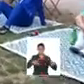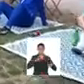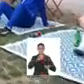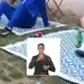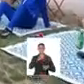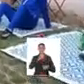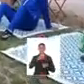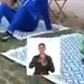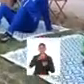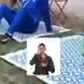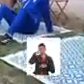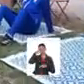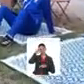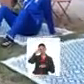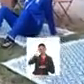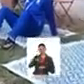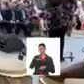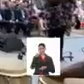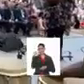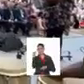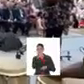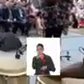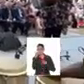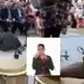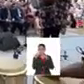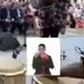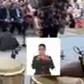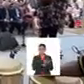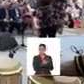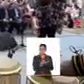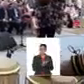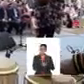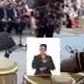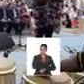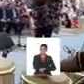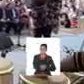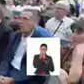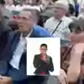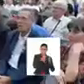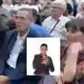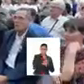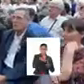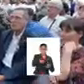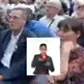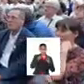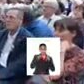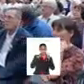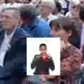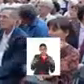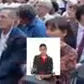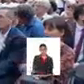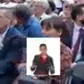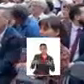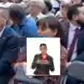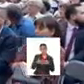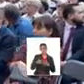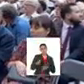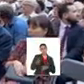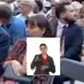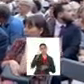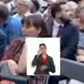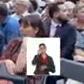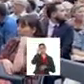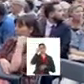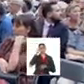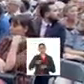deseen conocer sobre la cultura, historia y tradiciones cubanas. Un proyecto que es un puente de apoyo y esperanza. Fue un reporte